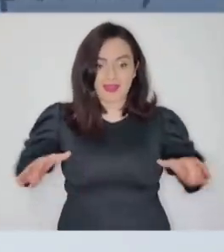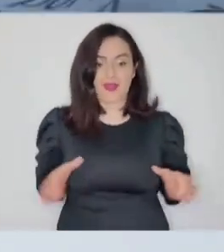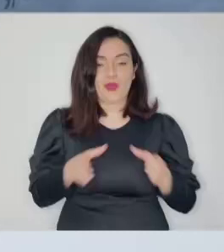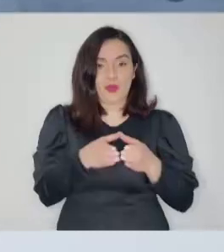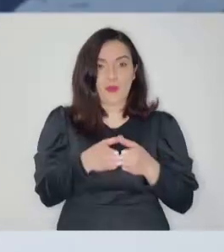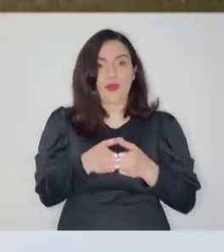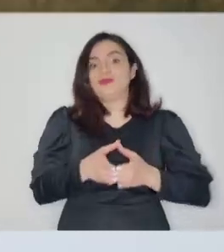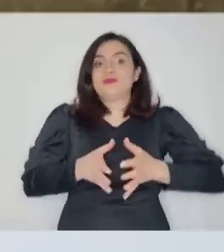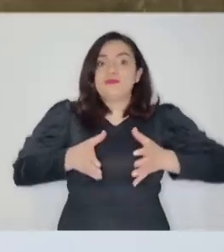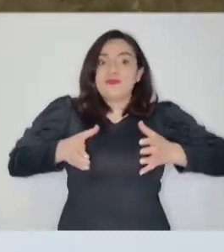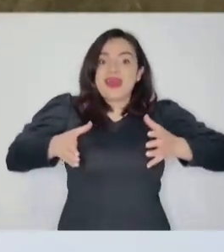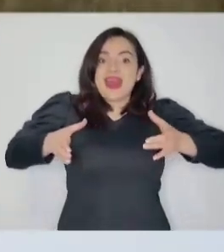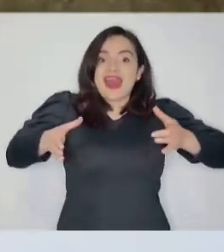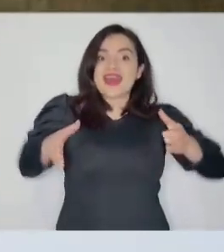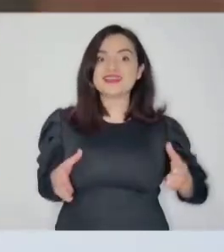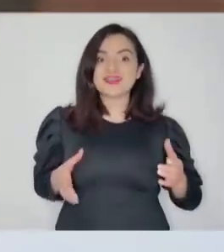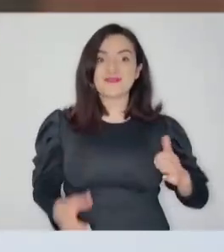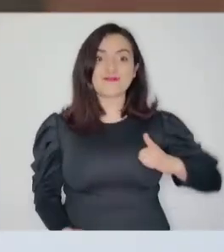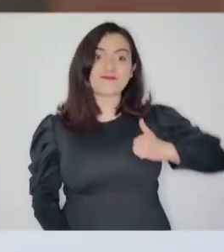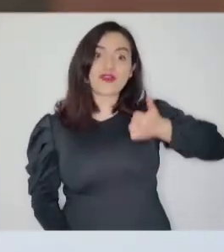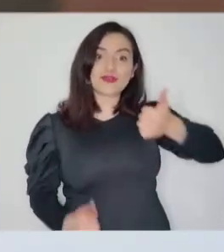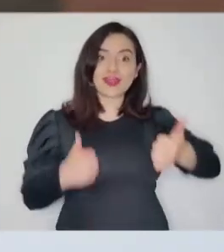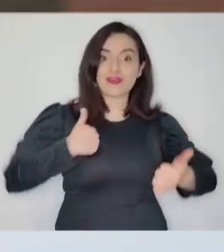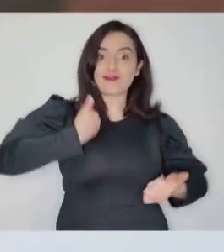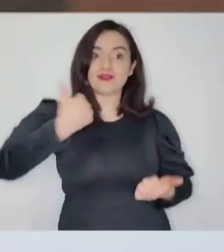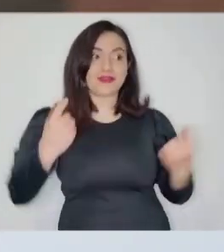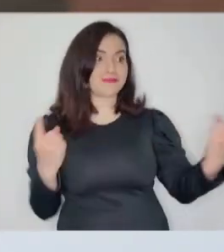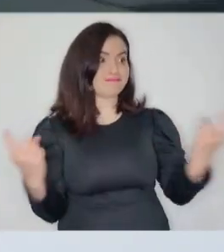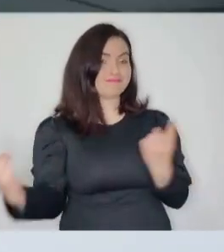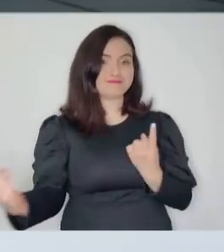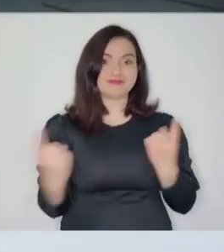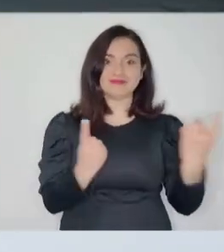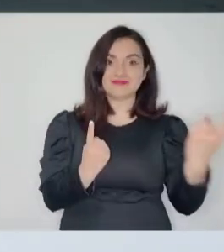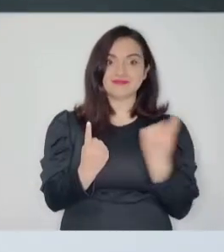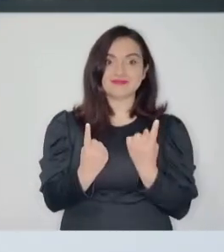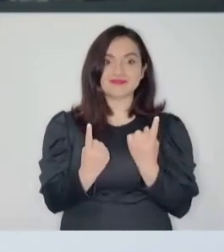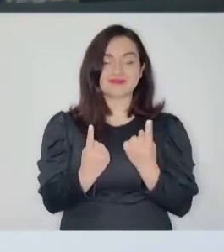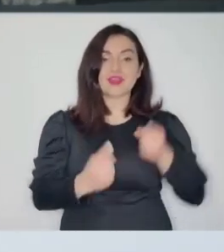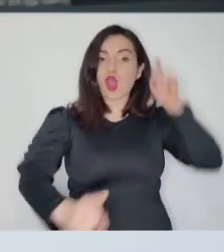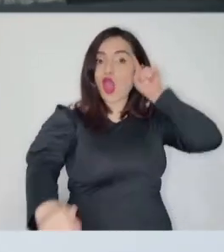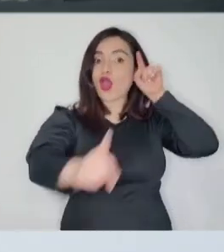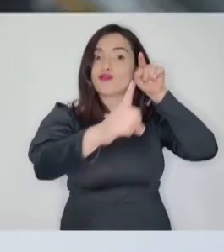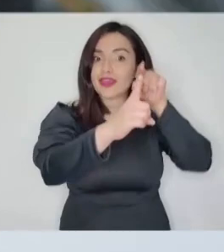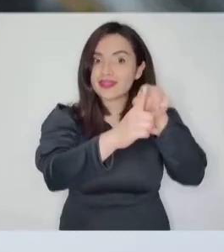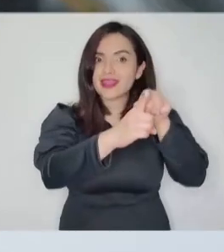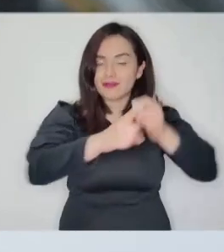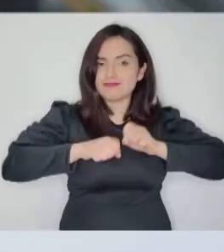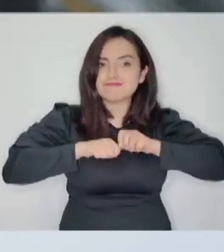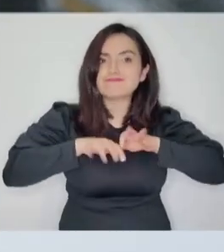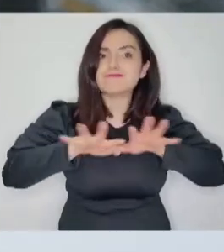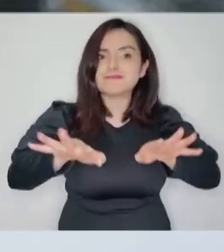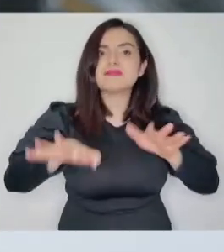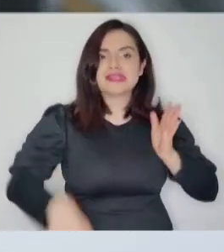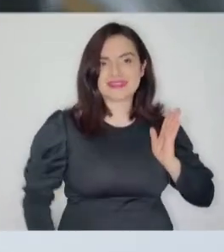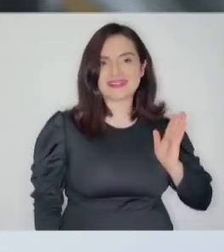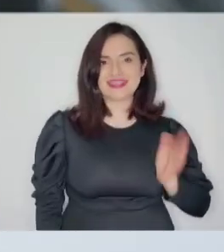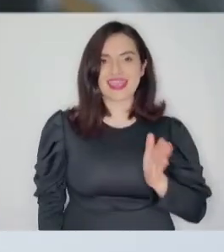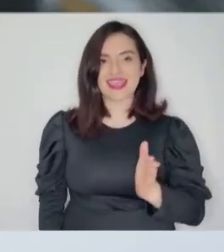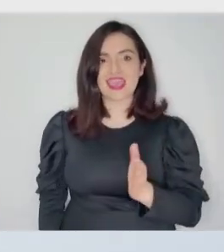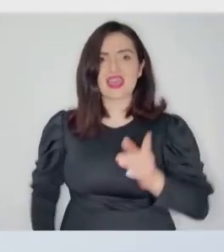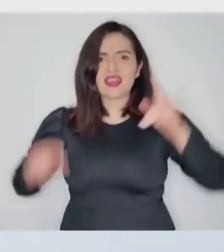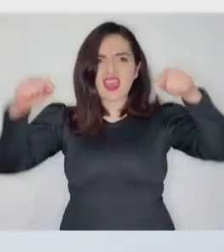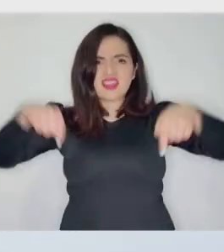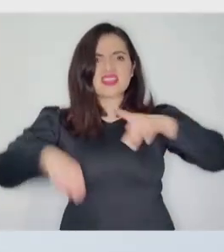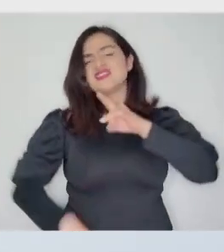se extiende y asciende. Y los voluntarios que se van sumando y nuestro mensaje lo siguen propagando. Que